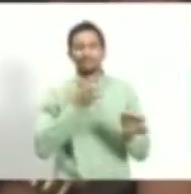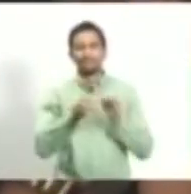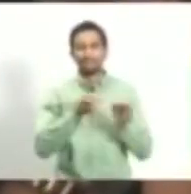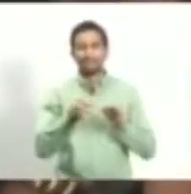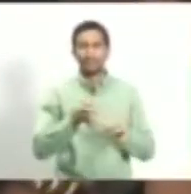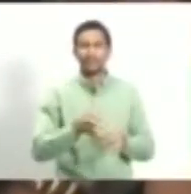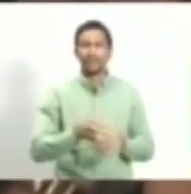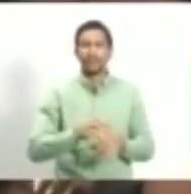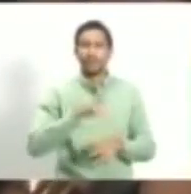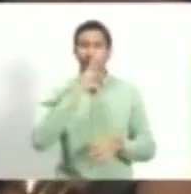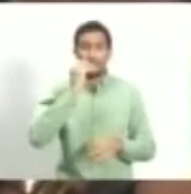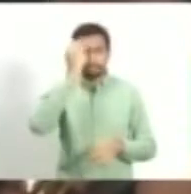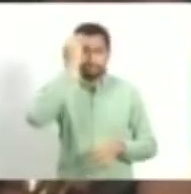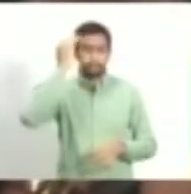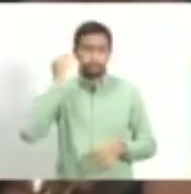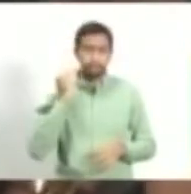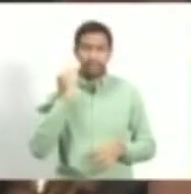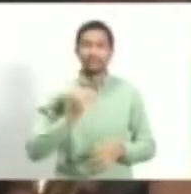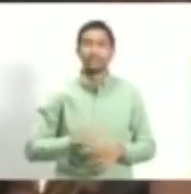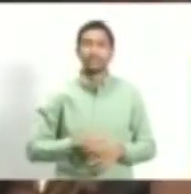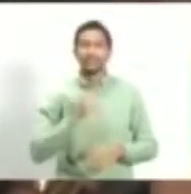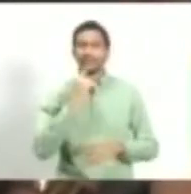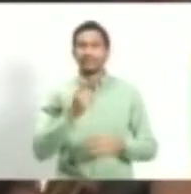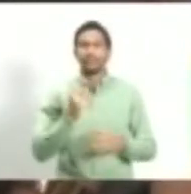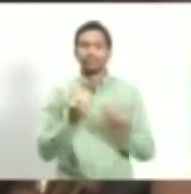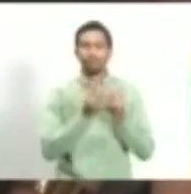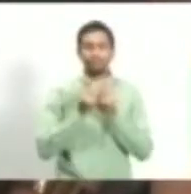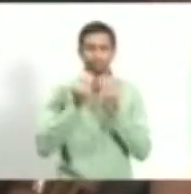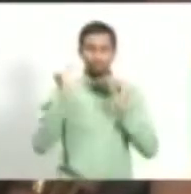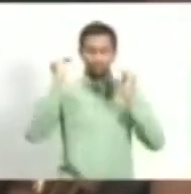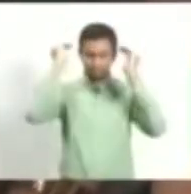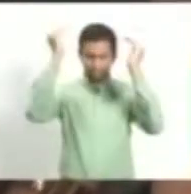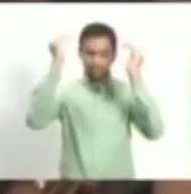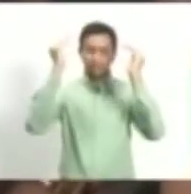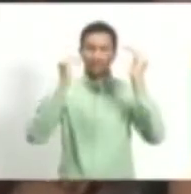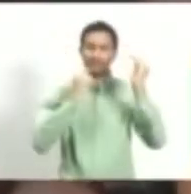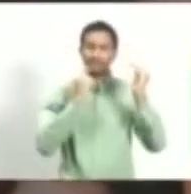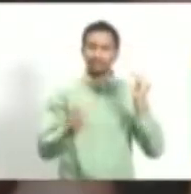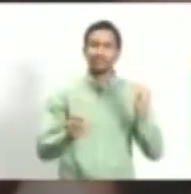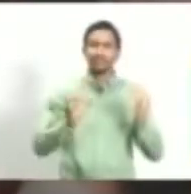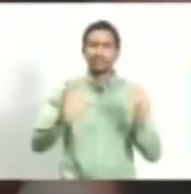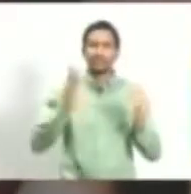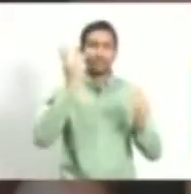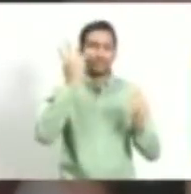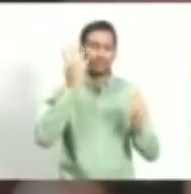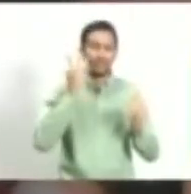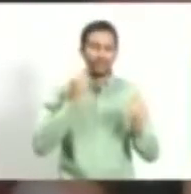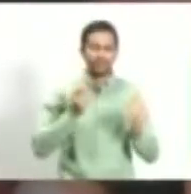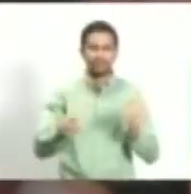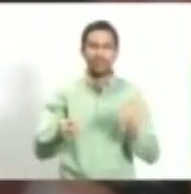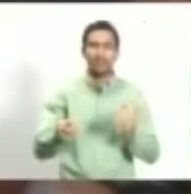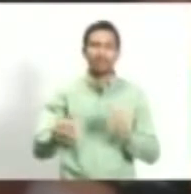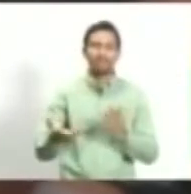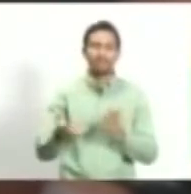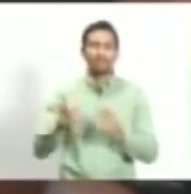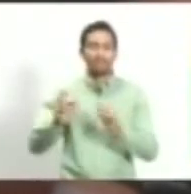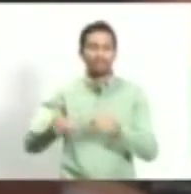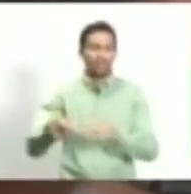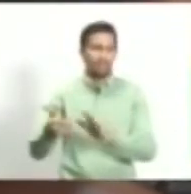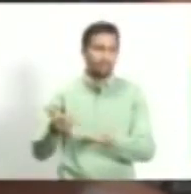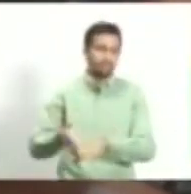Lorduy, entonces se le dan por parte del Consejo Superior los 5 días que le dé, hábiles que le da la ley para que él